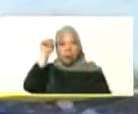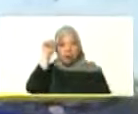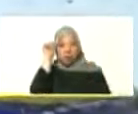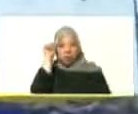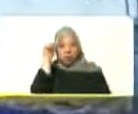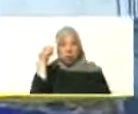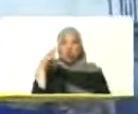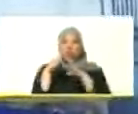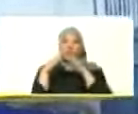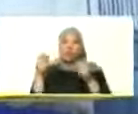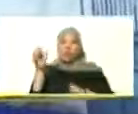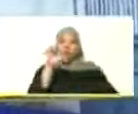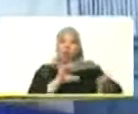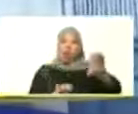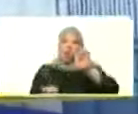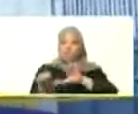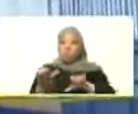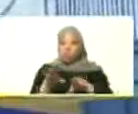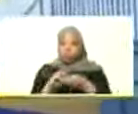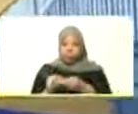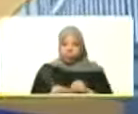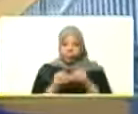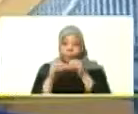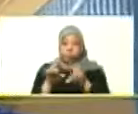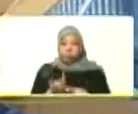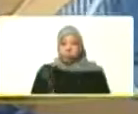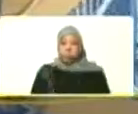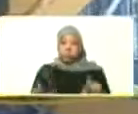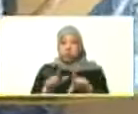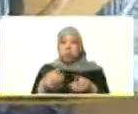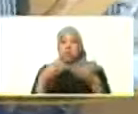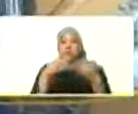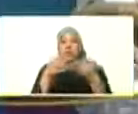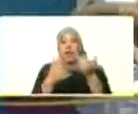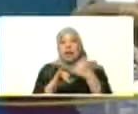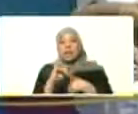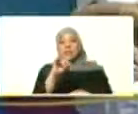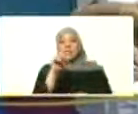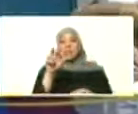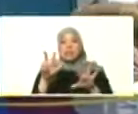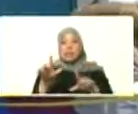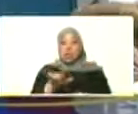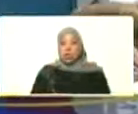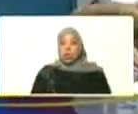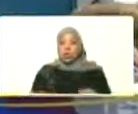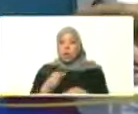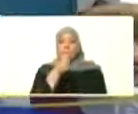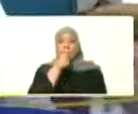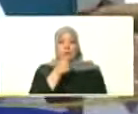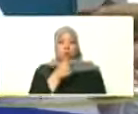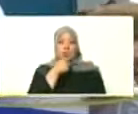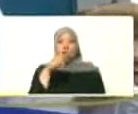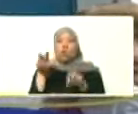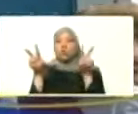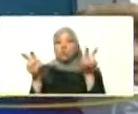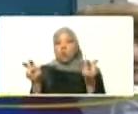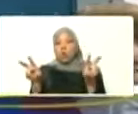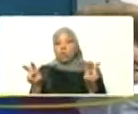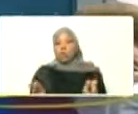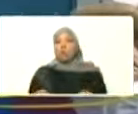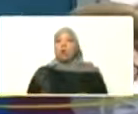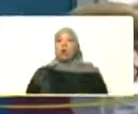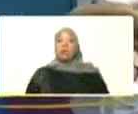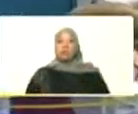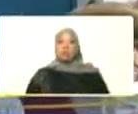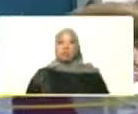el laboratorio, arreglar la sala de computación, arreglar la cancha. Es decir, este liceo va a quedar prácticamente como nuevo. ¿Y quién lo va a